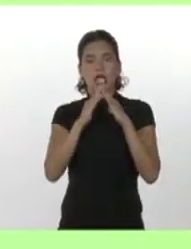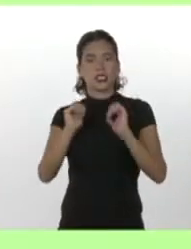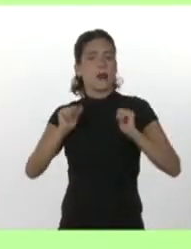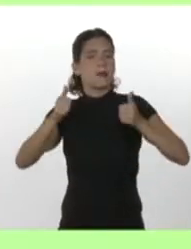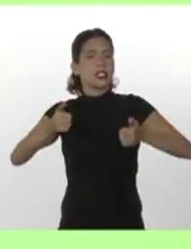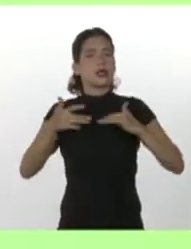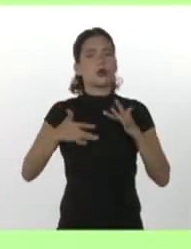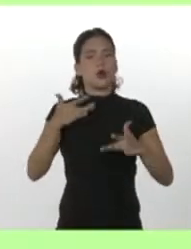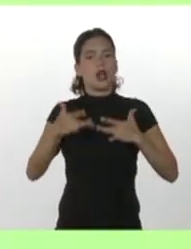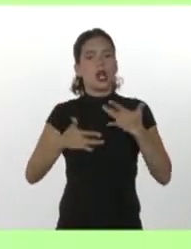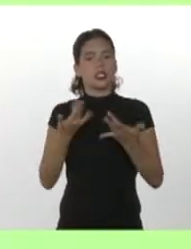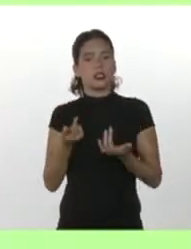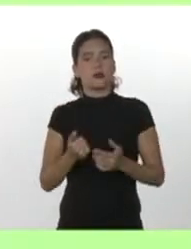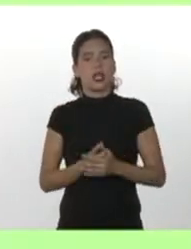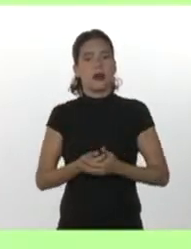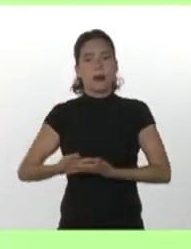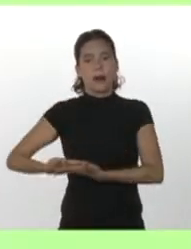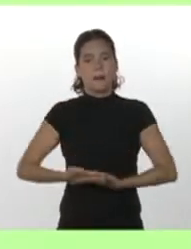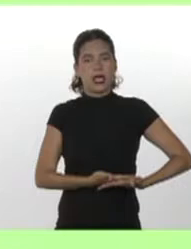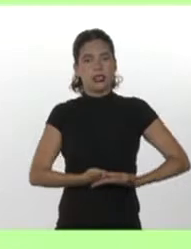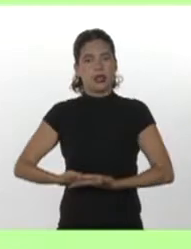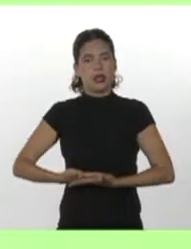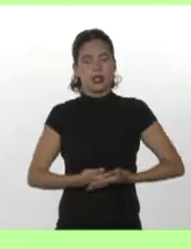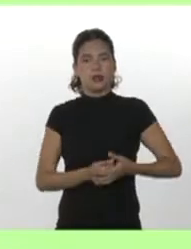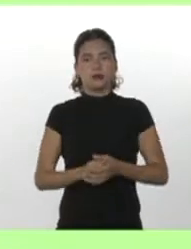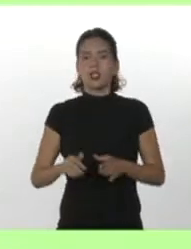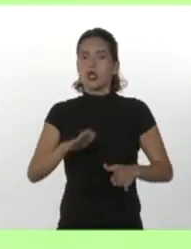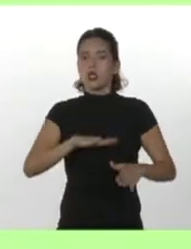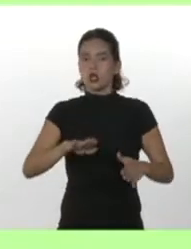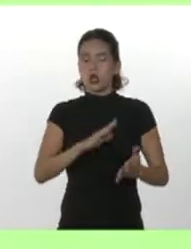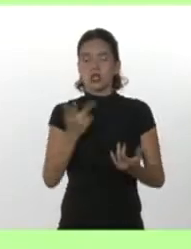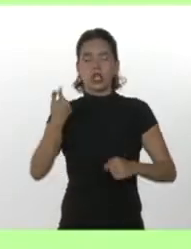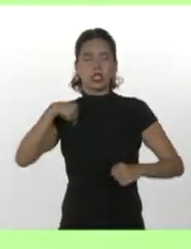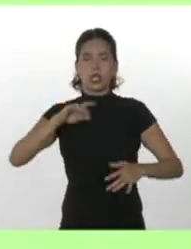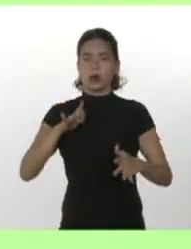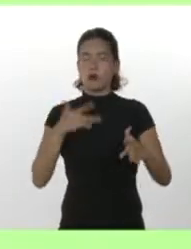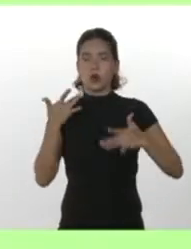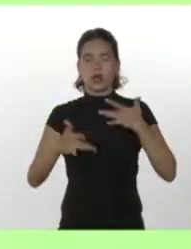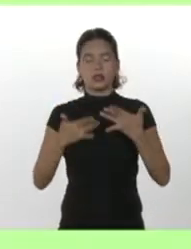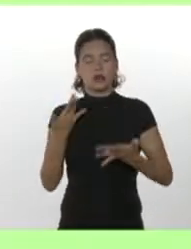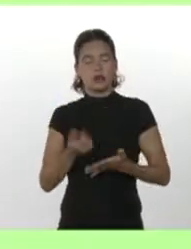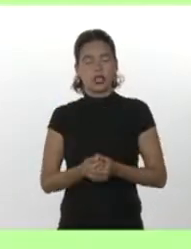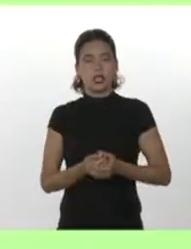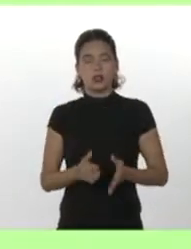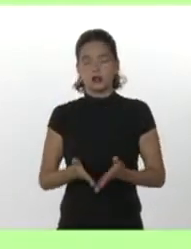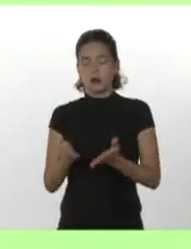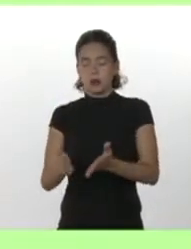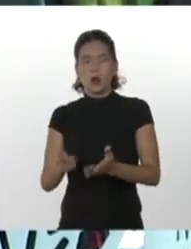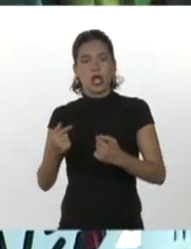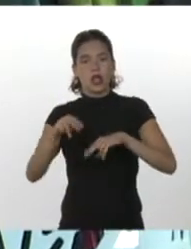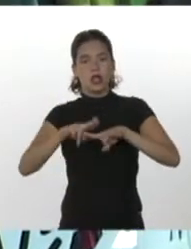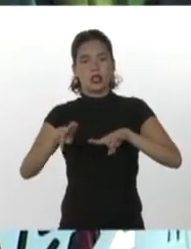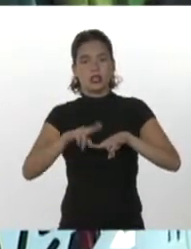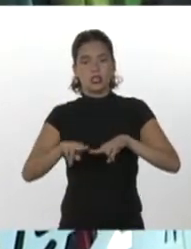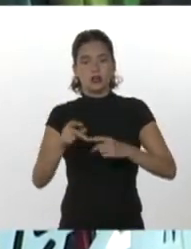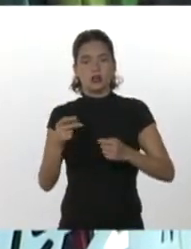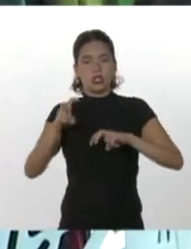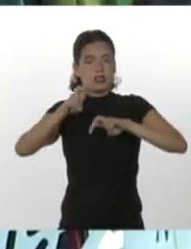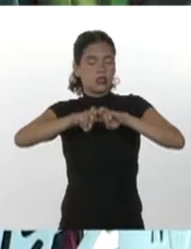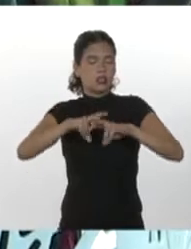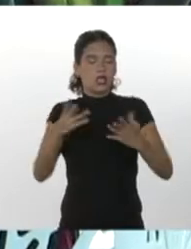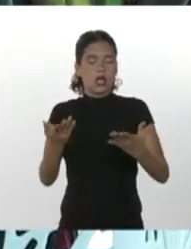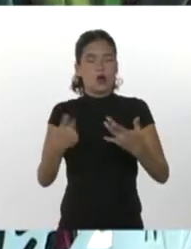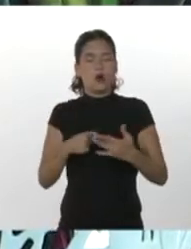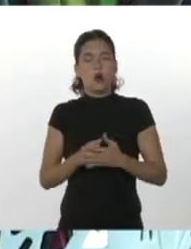con las actividades para la etapa de maternal, donde tenemos una actividad donde vamos a colocar el niño, pues sea sentado